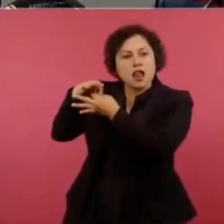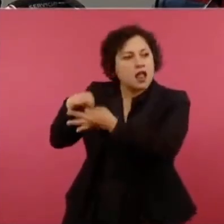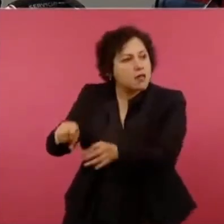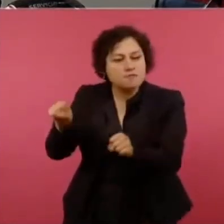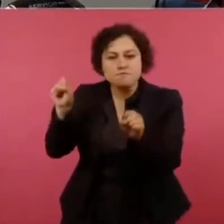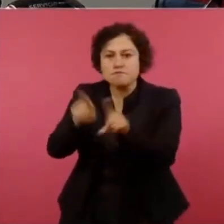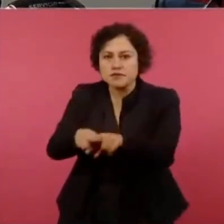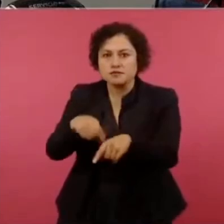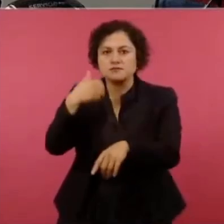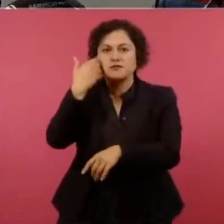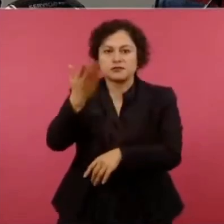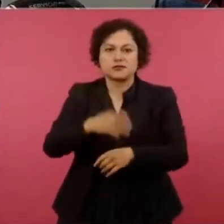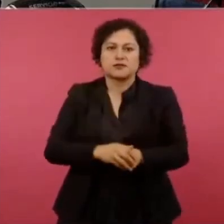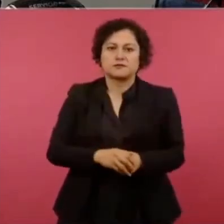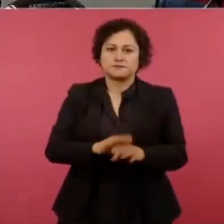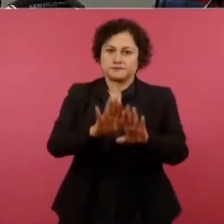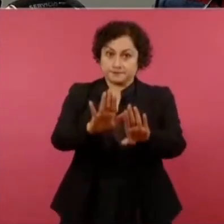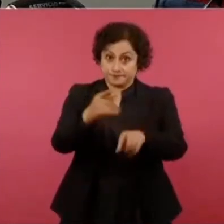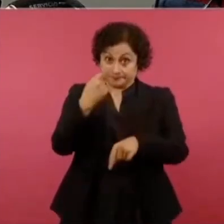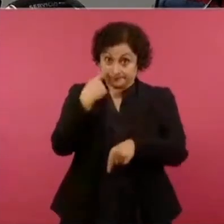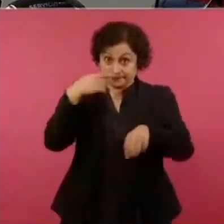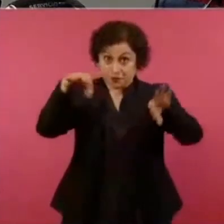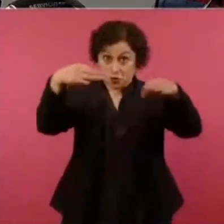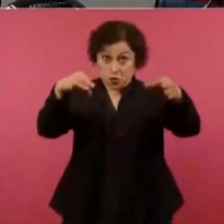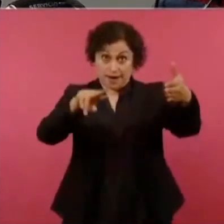escribe, de los abajo firmantes,